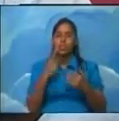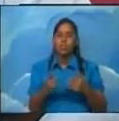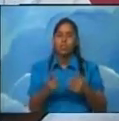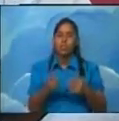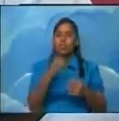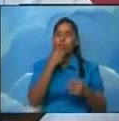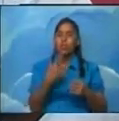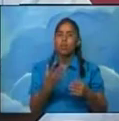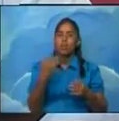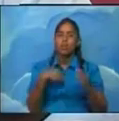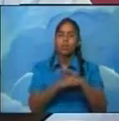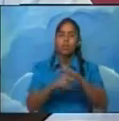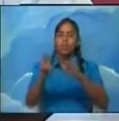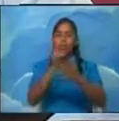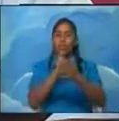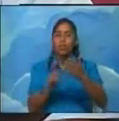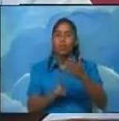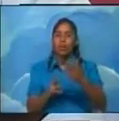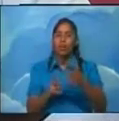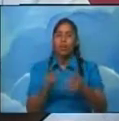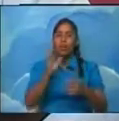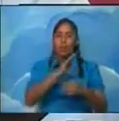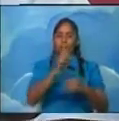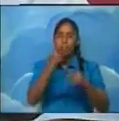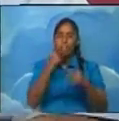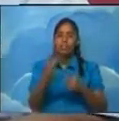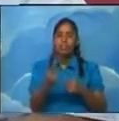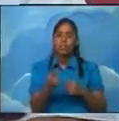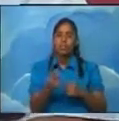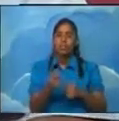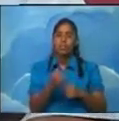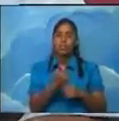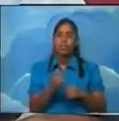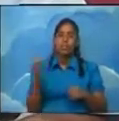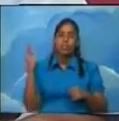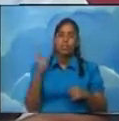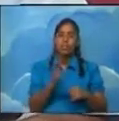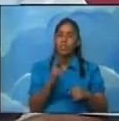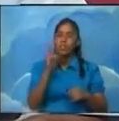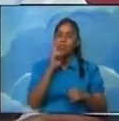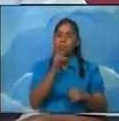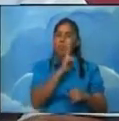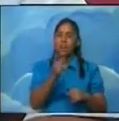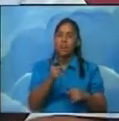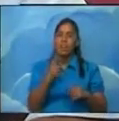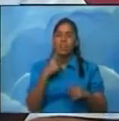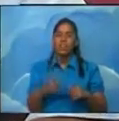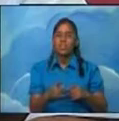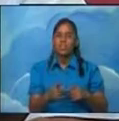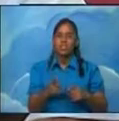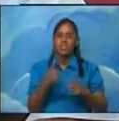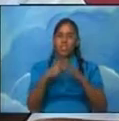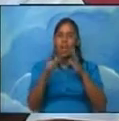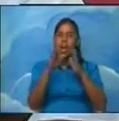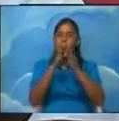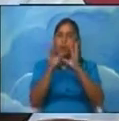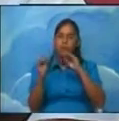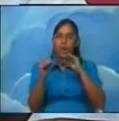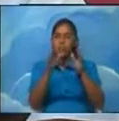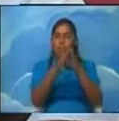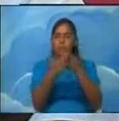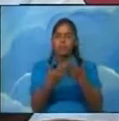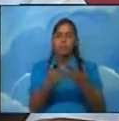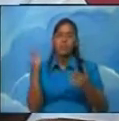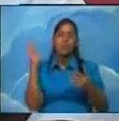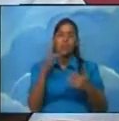bueno, vamos a leer un texto, y habían unos que ellos decían, ya viene mamá a decirnos, a hablar de la Biblia,